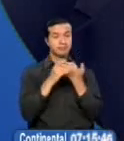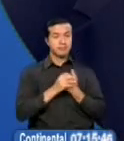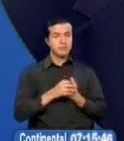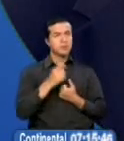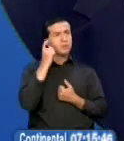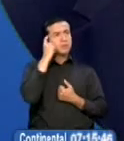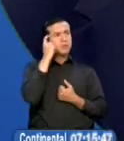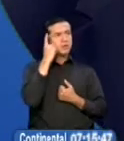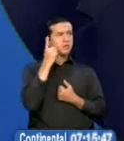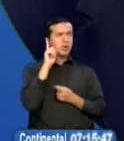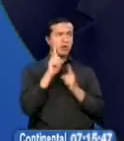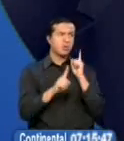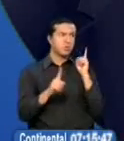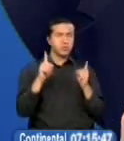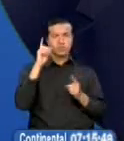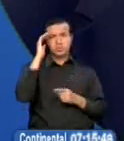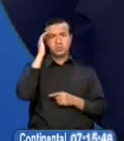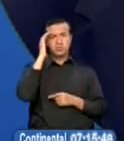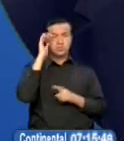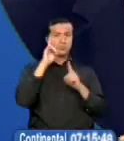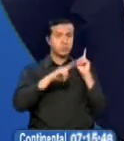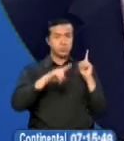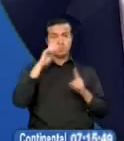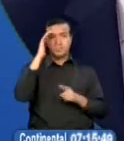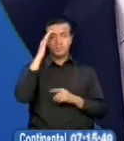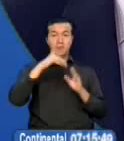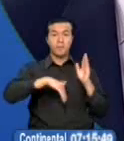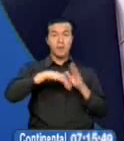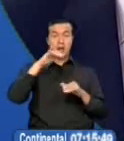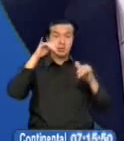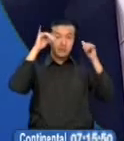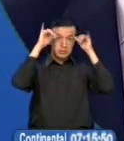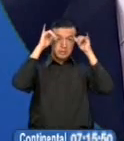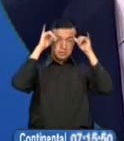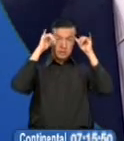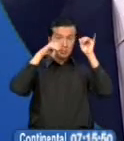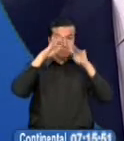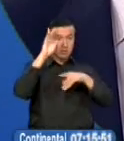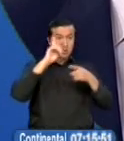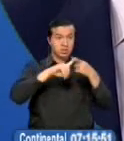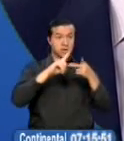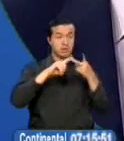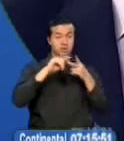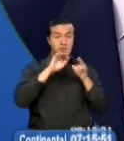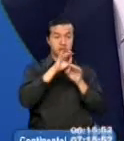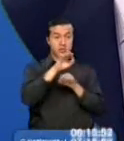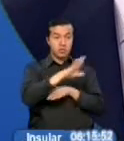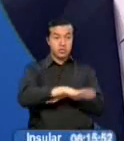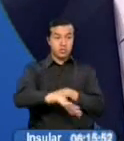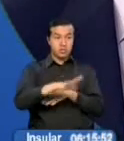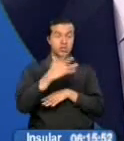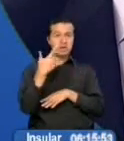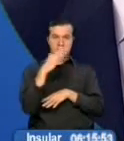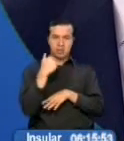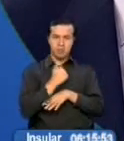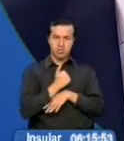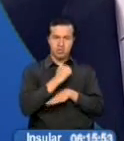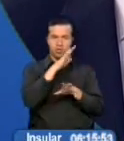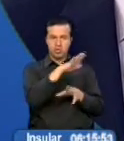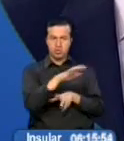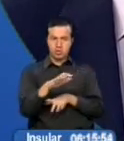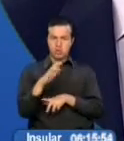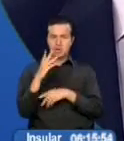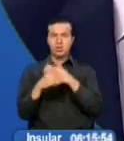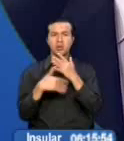daría la impresión que hay ciertas preocupaciones, sobre todo del sector ganadero y del sector rural, que ya tienen tierras y que tendrían